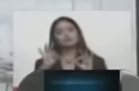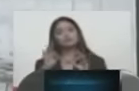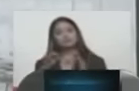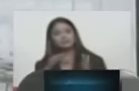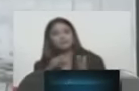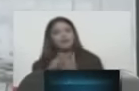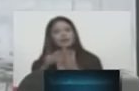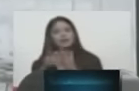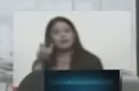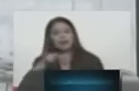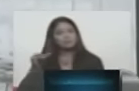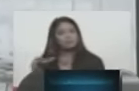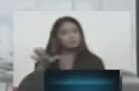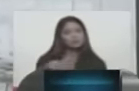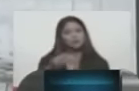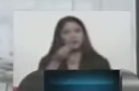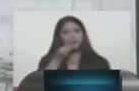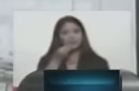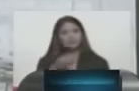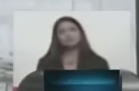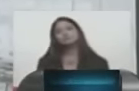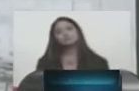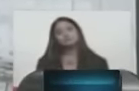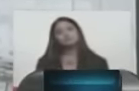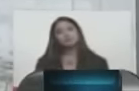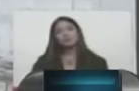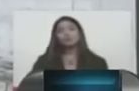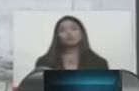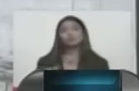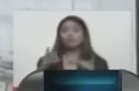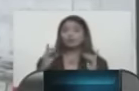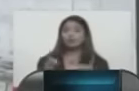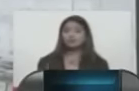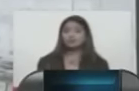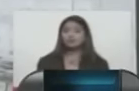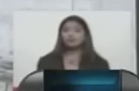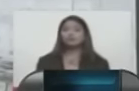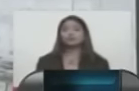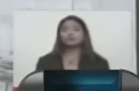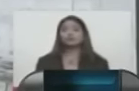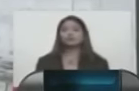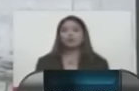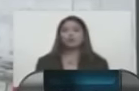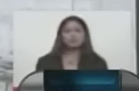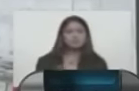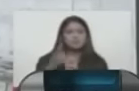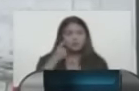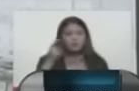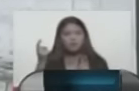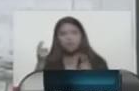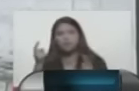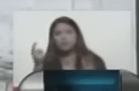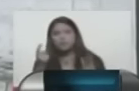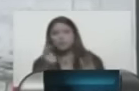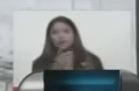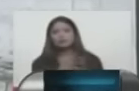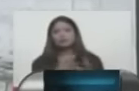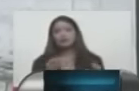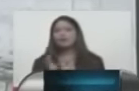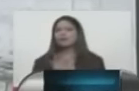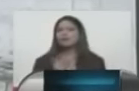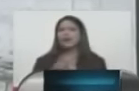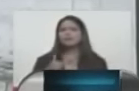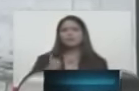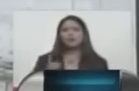al Gorgojo. Nosotros estamos decididos y vamos contra todos los bandidos, y que nadie se aproveche de